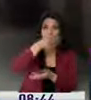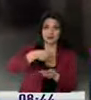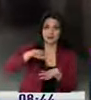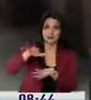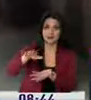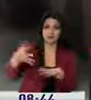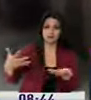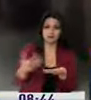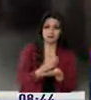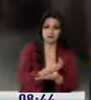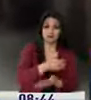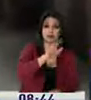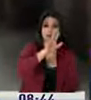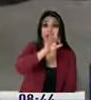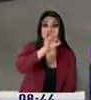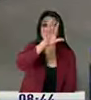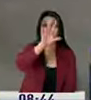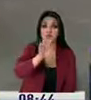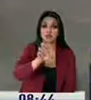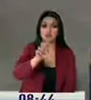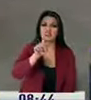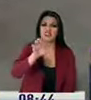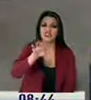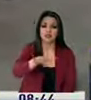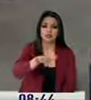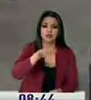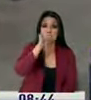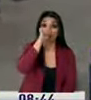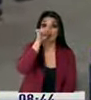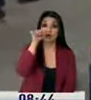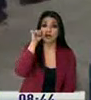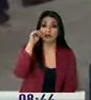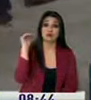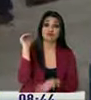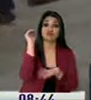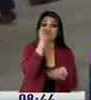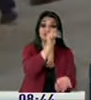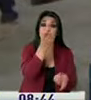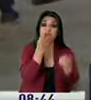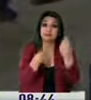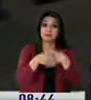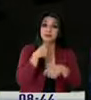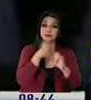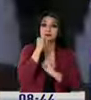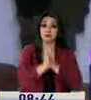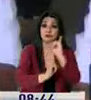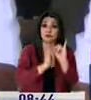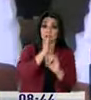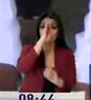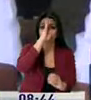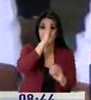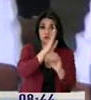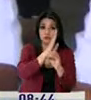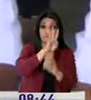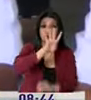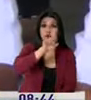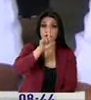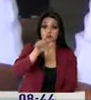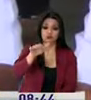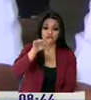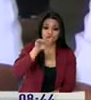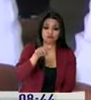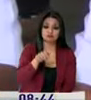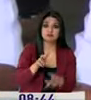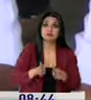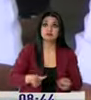que decomisaron 830 kilos de clorhidrato de cocaína, que tenía como destino mercados internacionales. 41 bultos con un